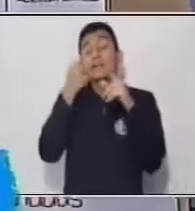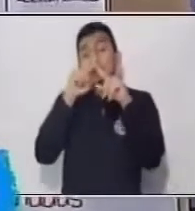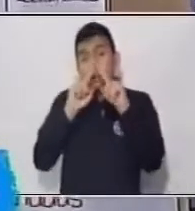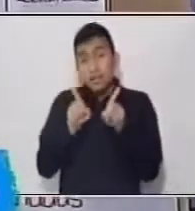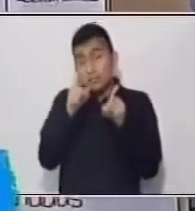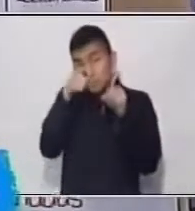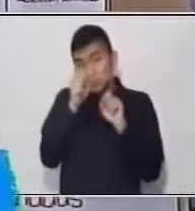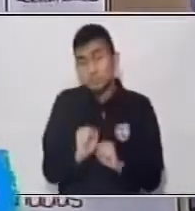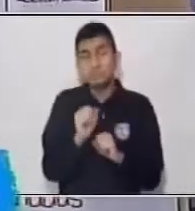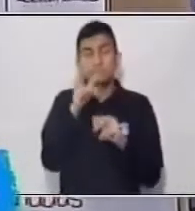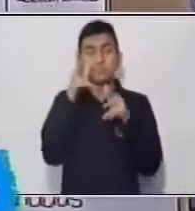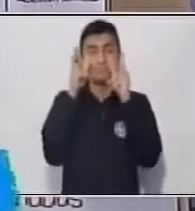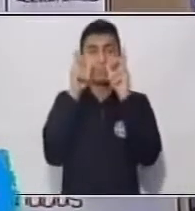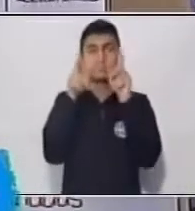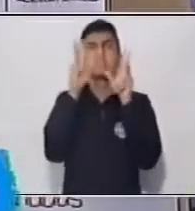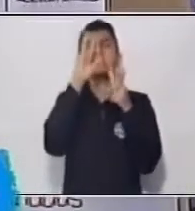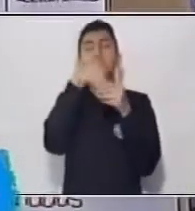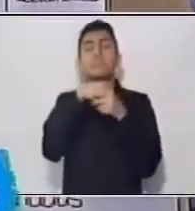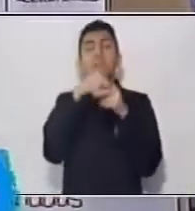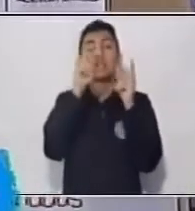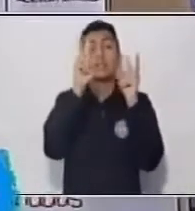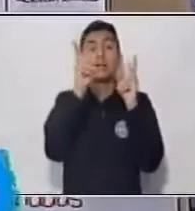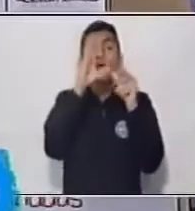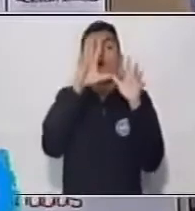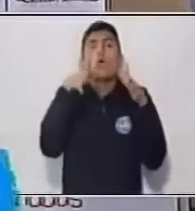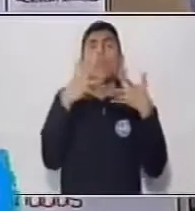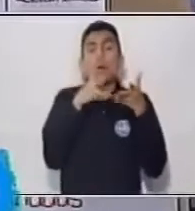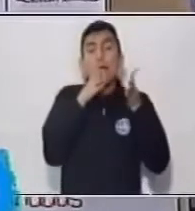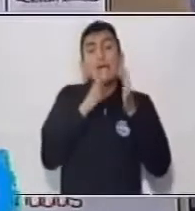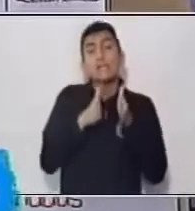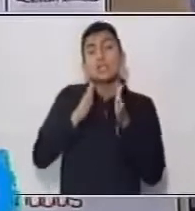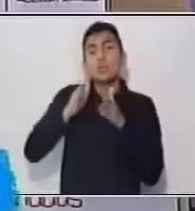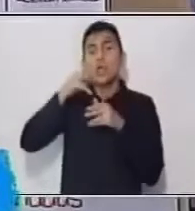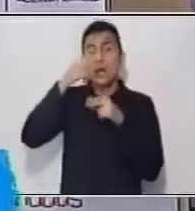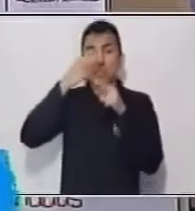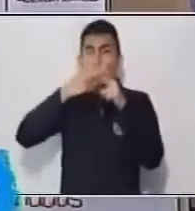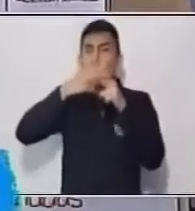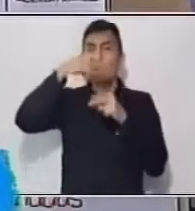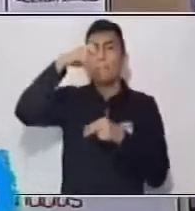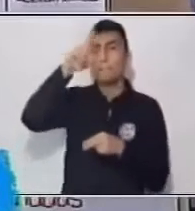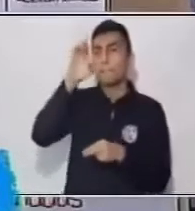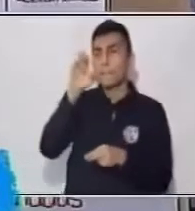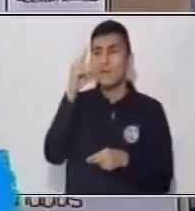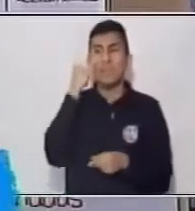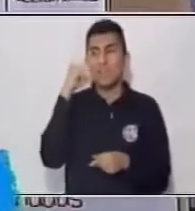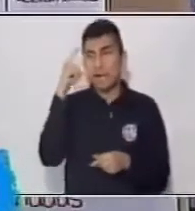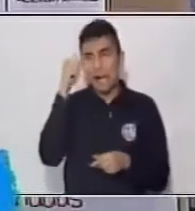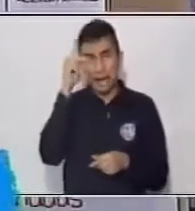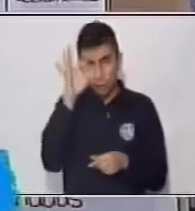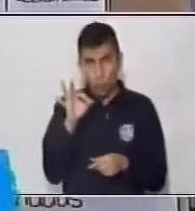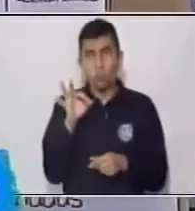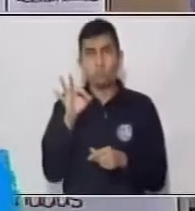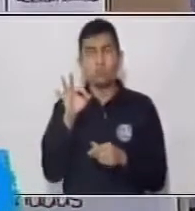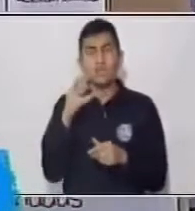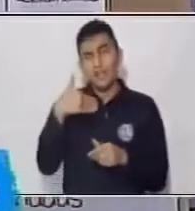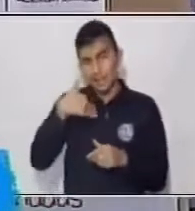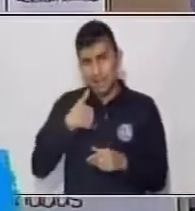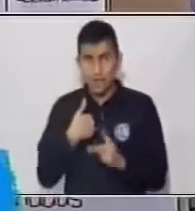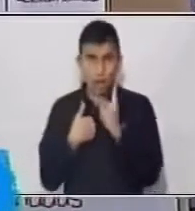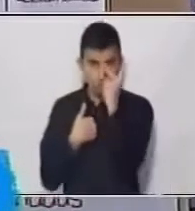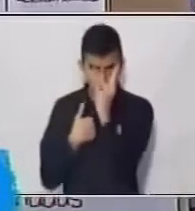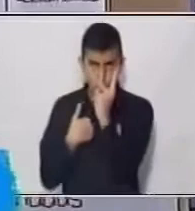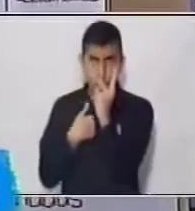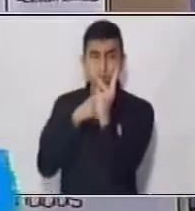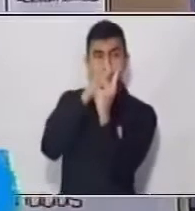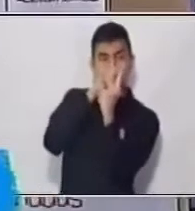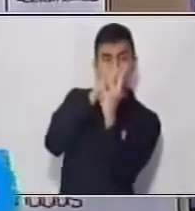pudimos analizar es según la estructura del predicado. Y hablamos que esta se divide en dos: